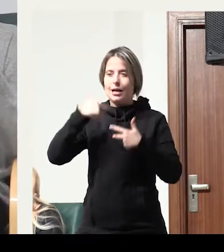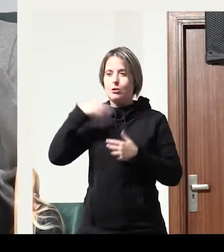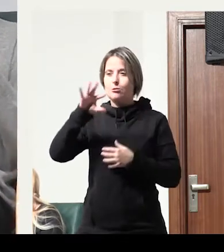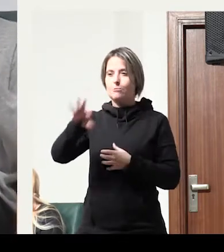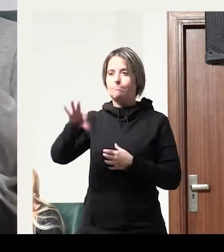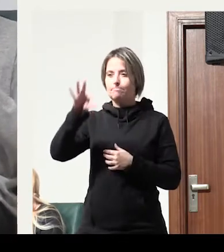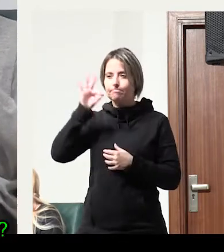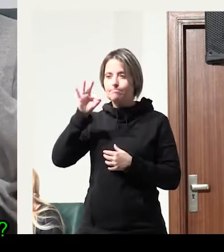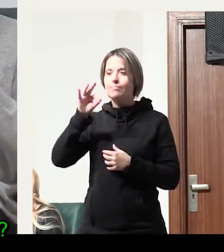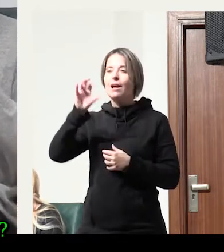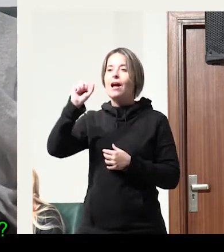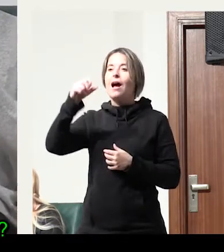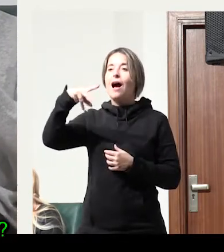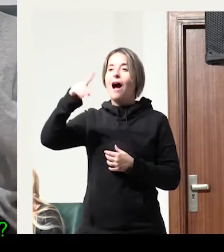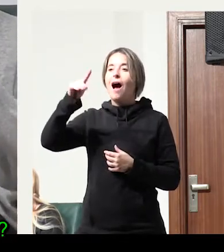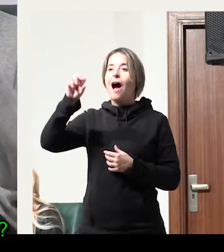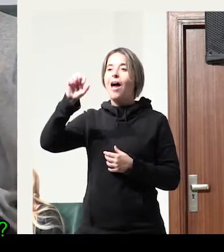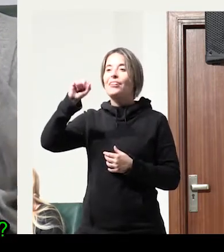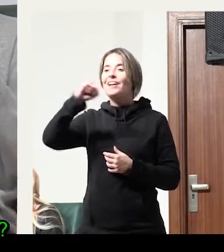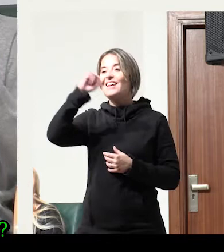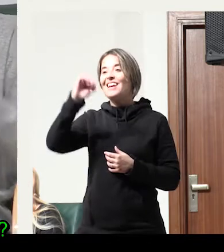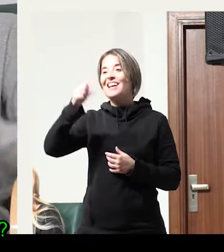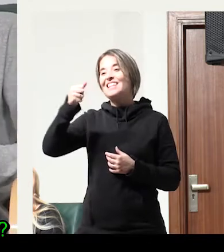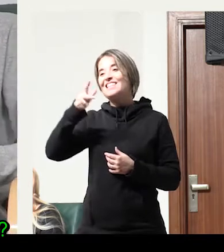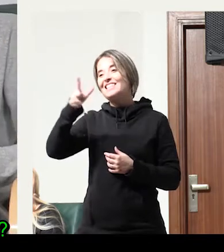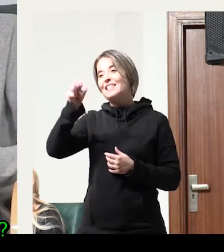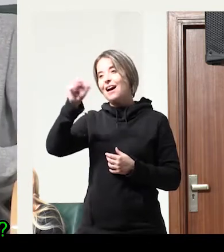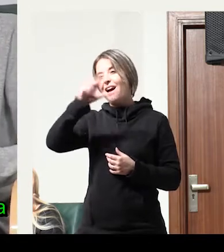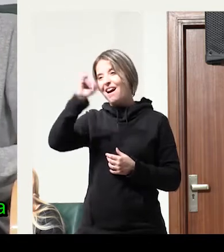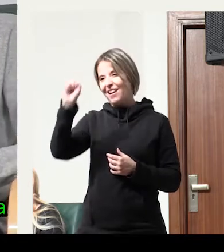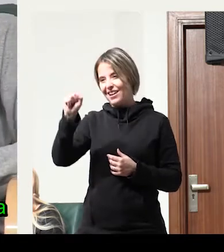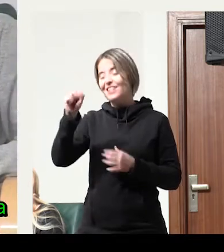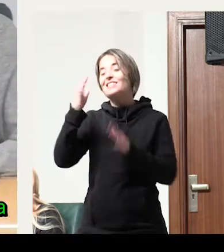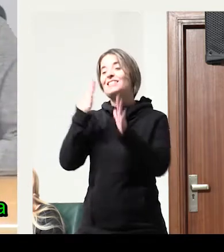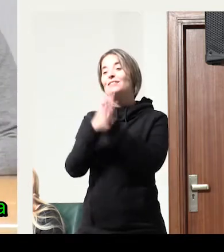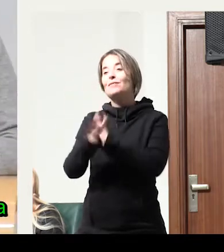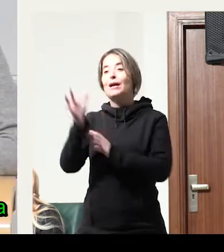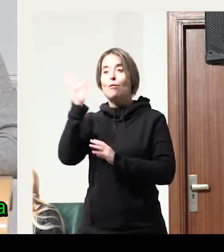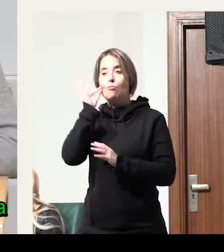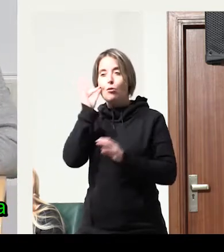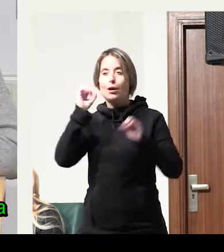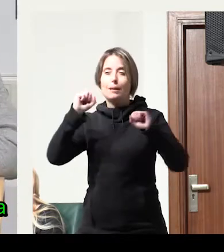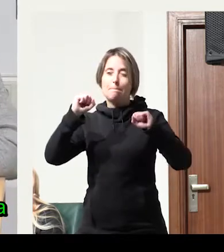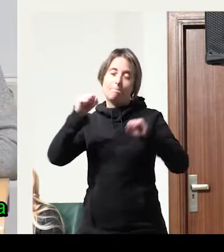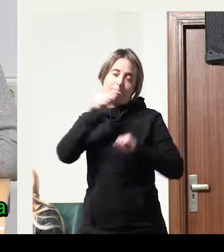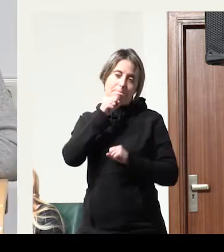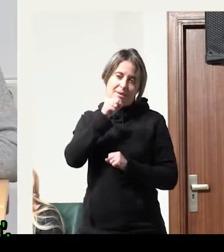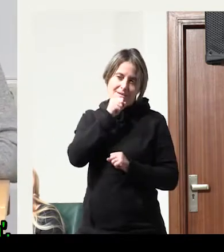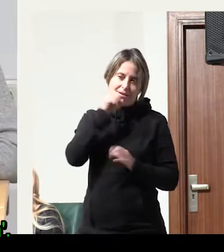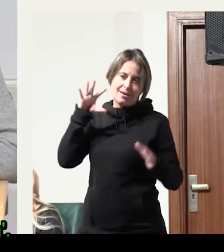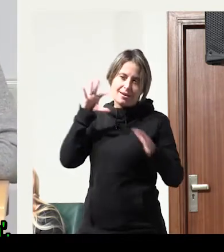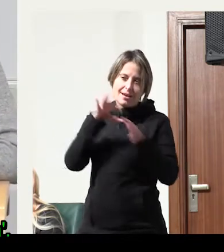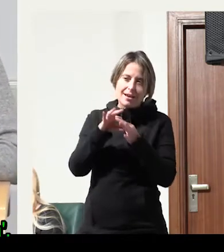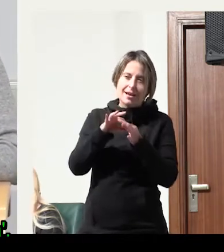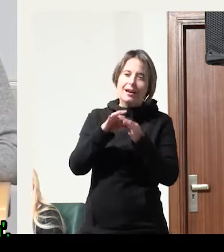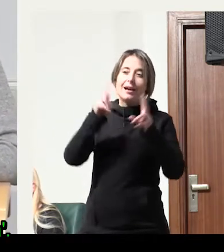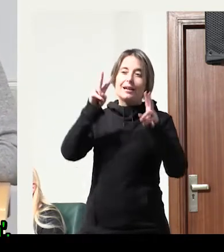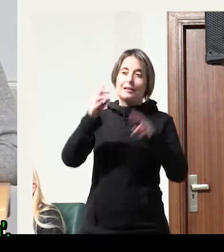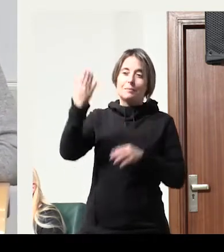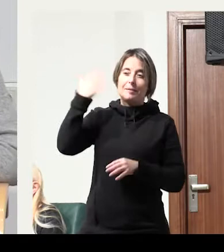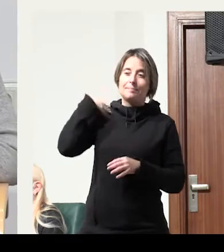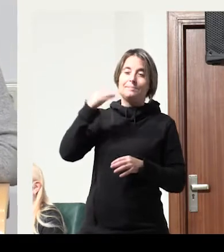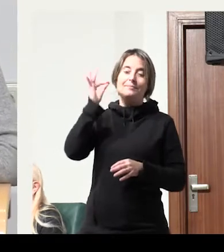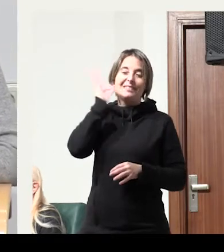andresarra, que sería literalmente mujer vieja, todo junto, ¿no? Jugando un poco con la idea de nescasarra, que en euskera es